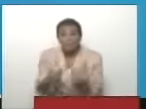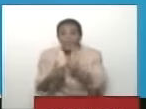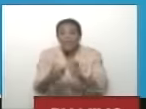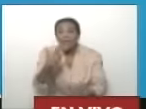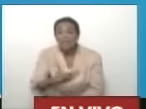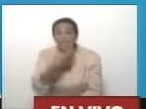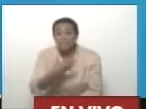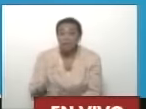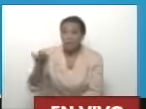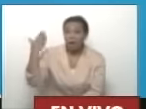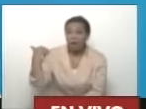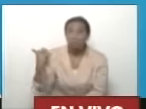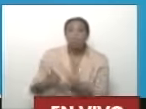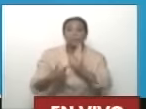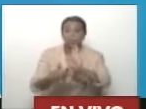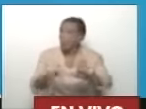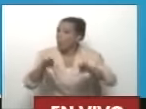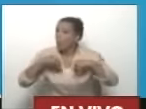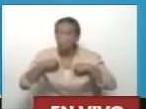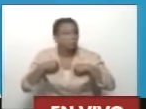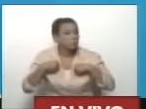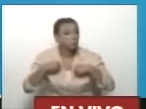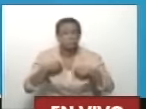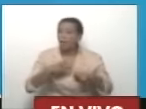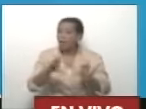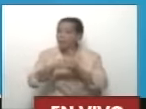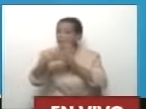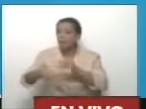la posición histórica de no reconocer la jurisdicción